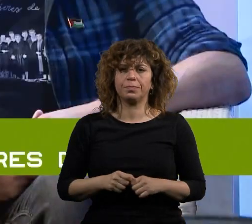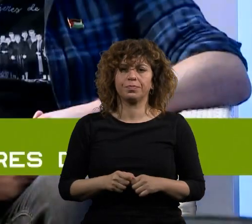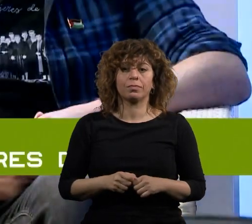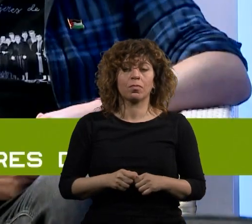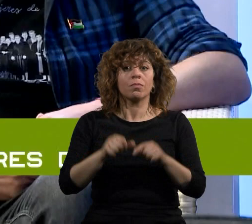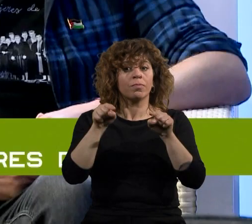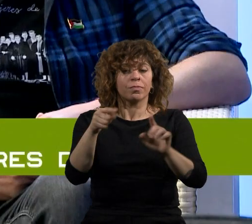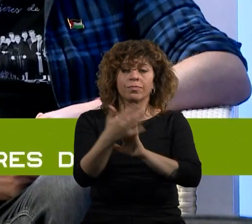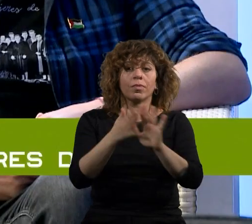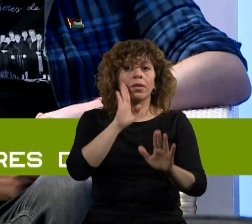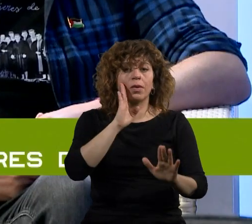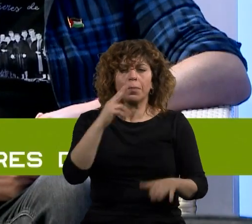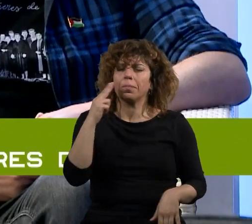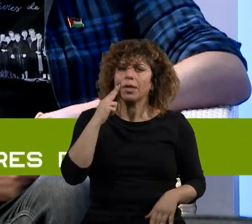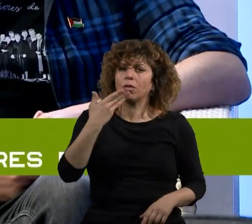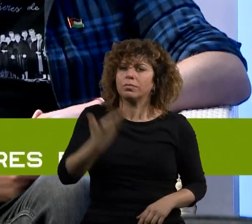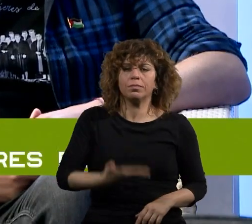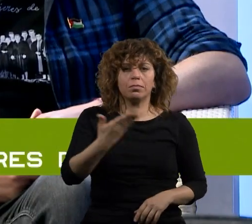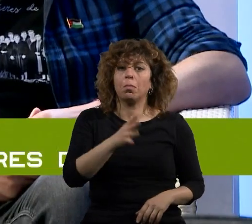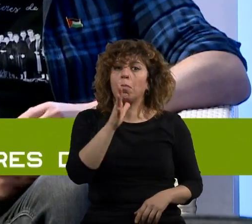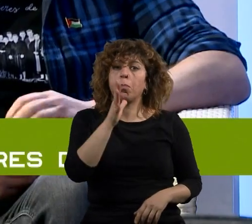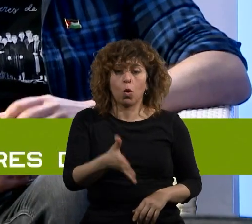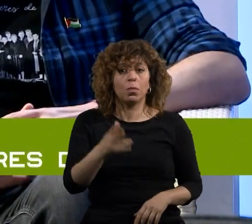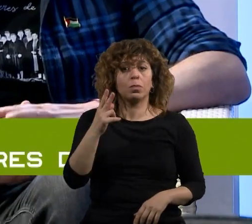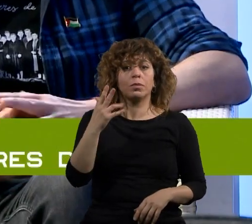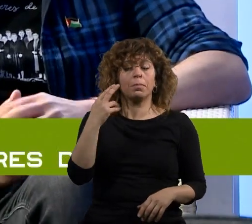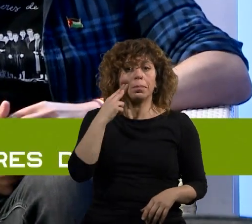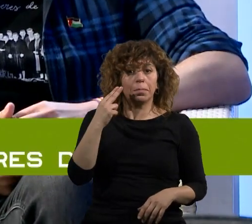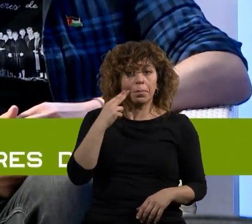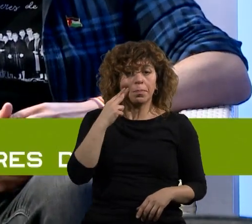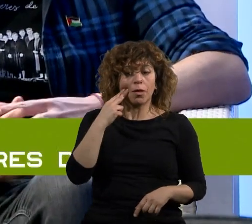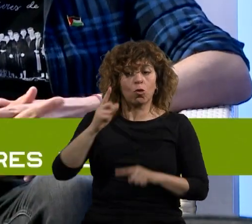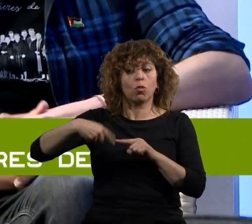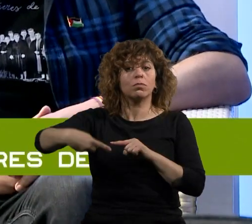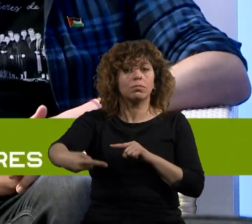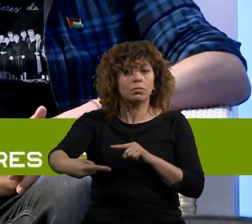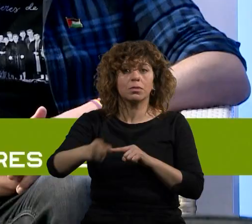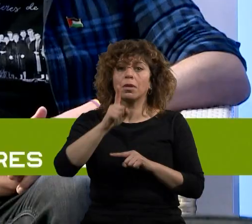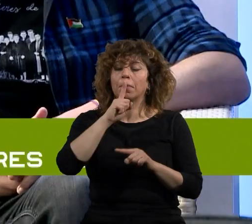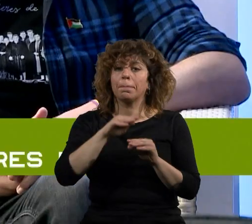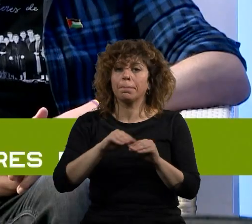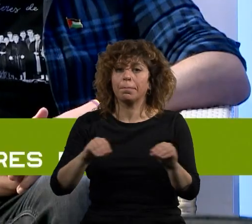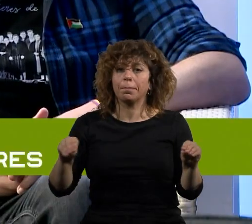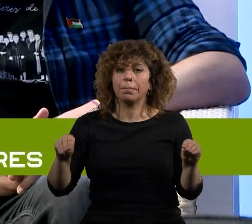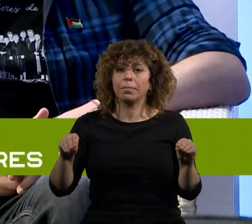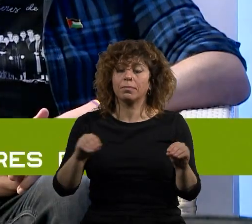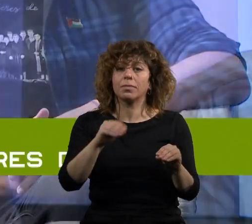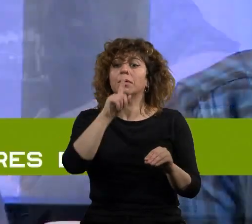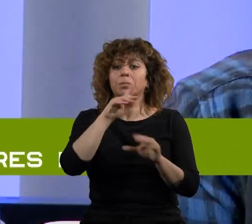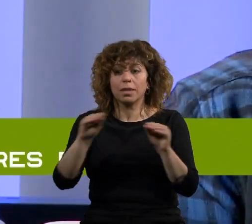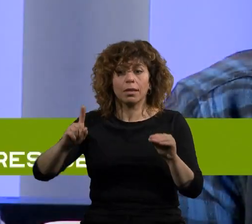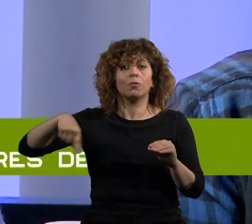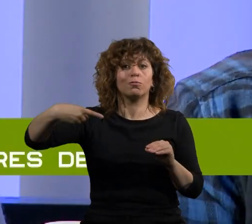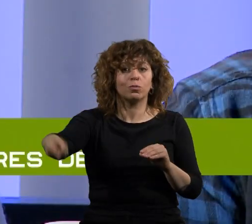Esto del miedo es fundamental, porque el miedo trajo el silencio y el silencio trajo